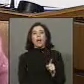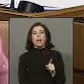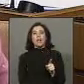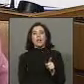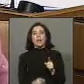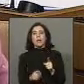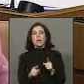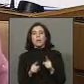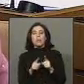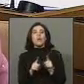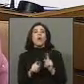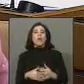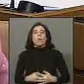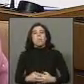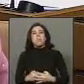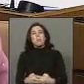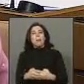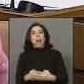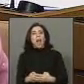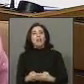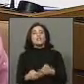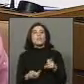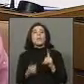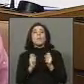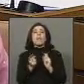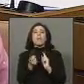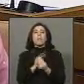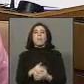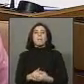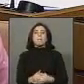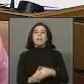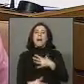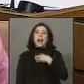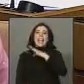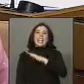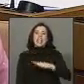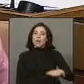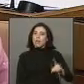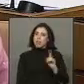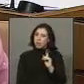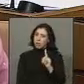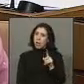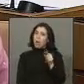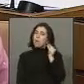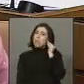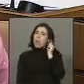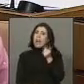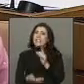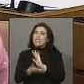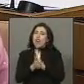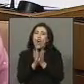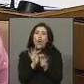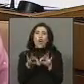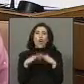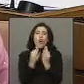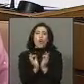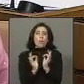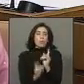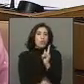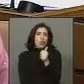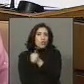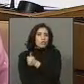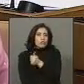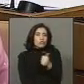través de su sistema biológico de ser madre y tener niños. La mujer es un más todo. La mujer no